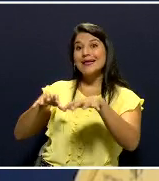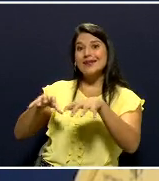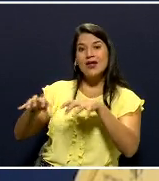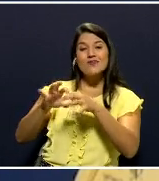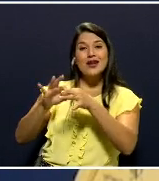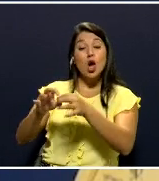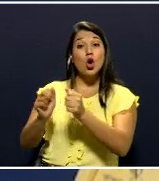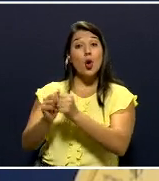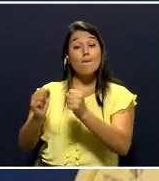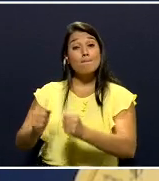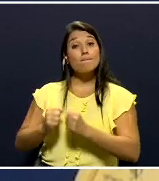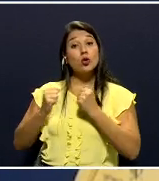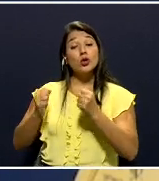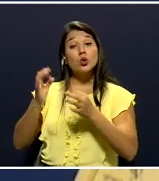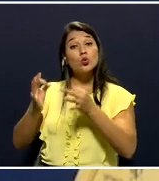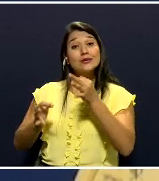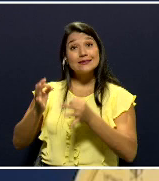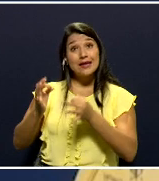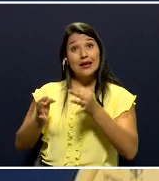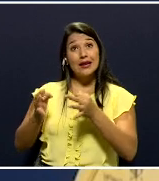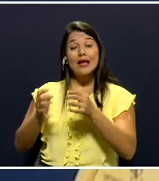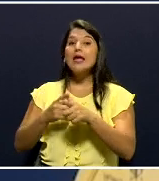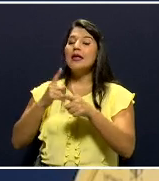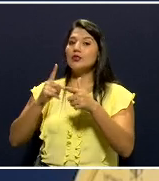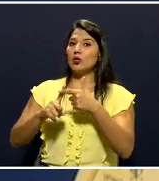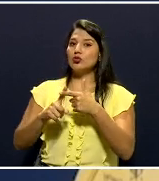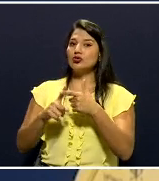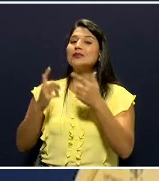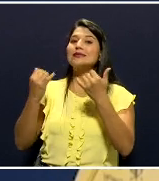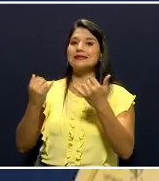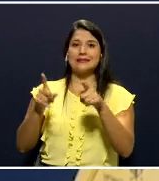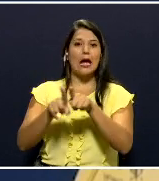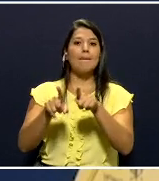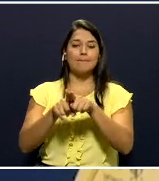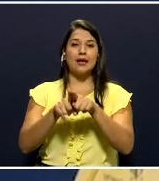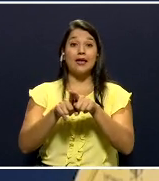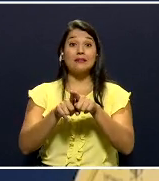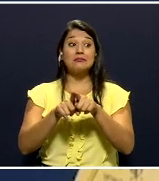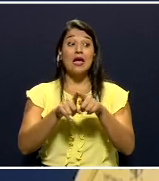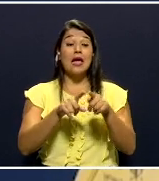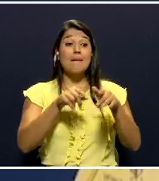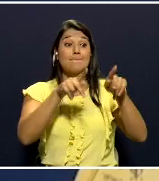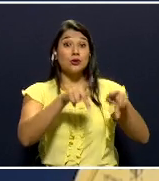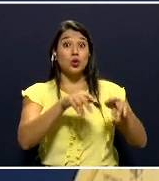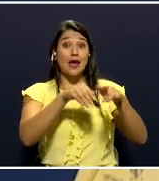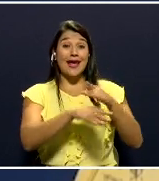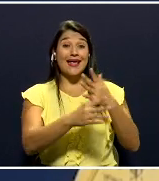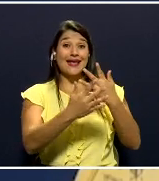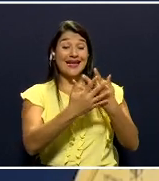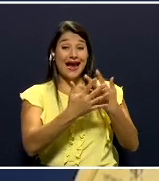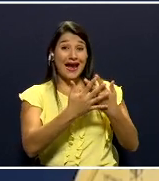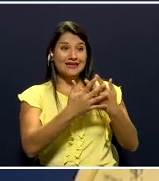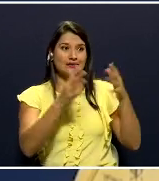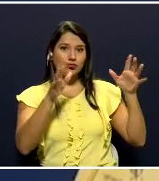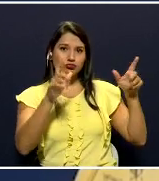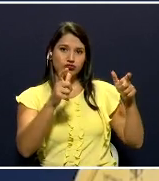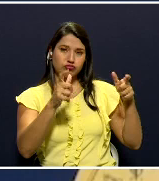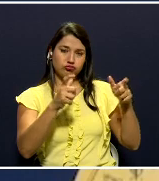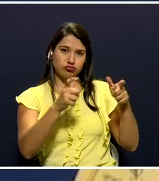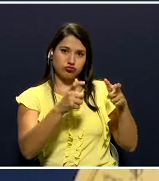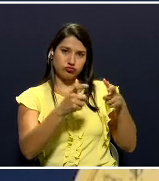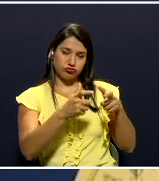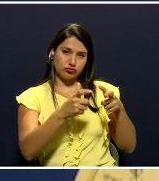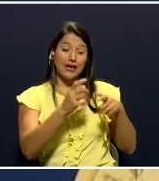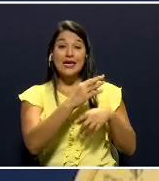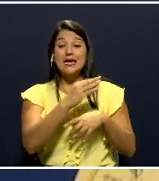judiciales, esto va a influir en la disminución de la cantidad de personas que transitan por nuestras celdas, que